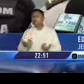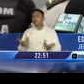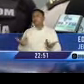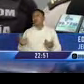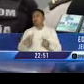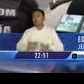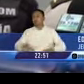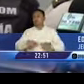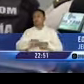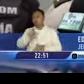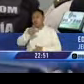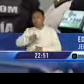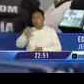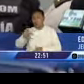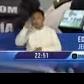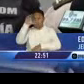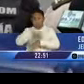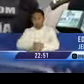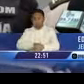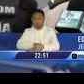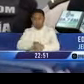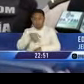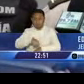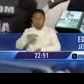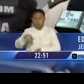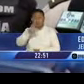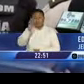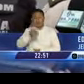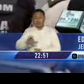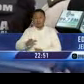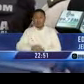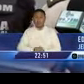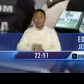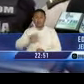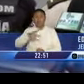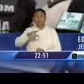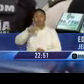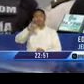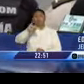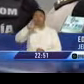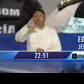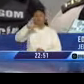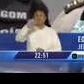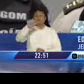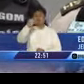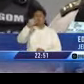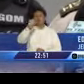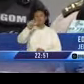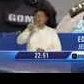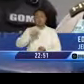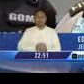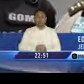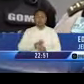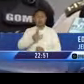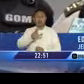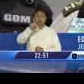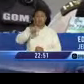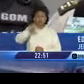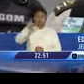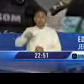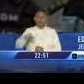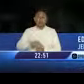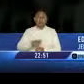y neutralización de un vehículo tipo camioneta vía Picuazá, el cual se neutralizaron 3 ciudadanos que han